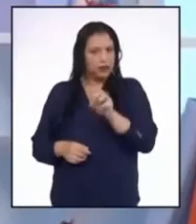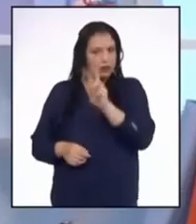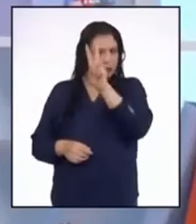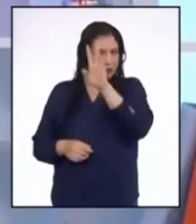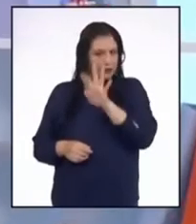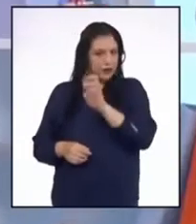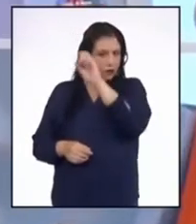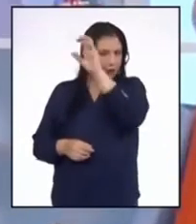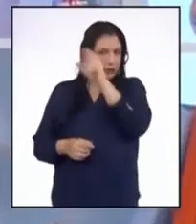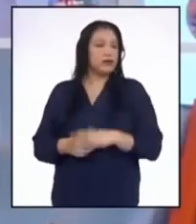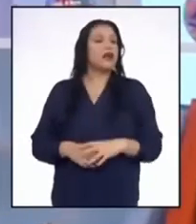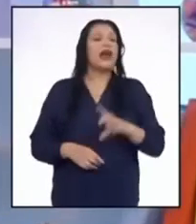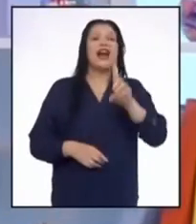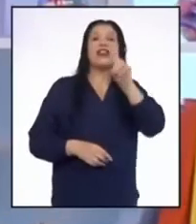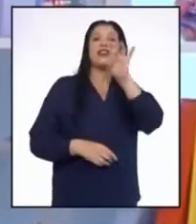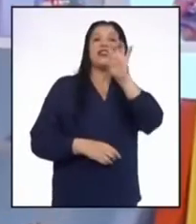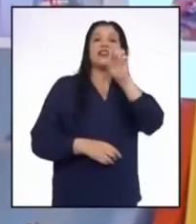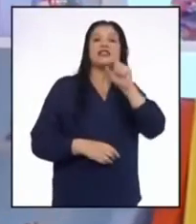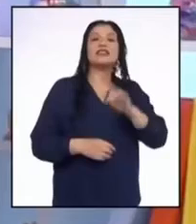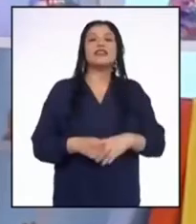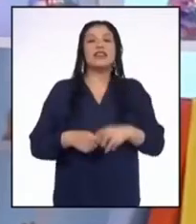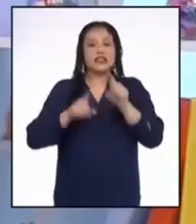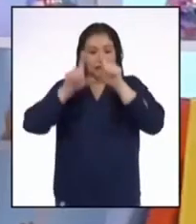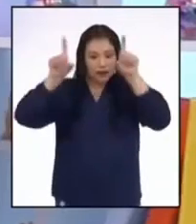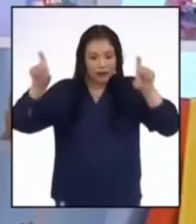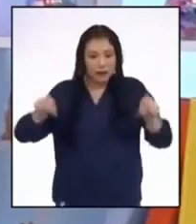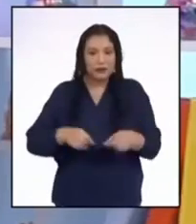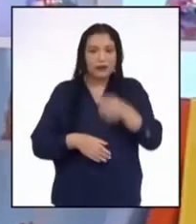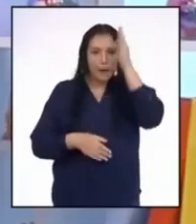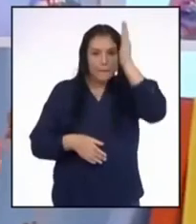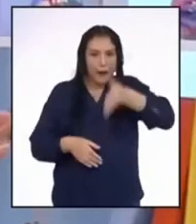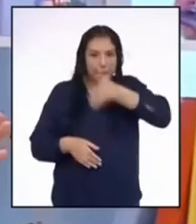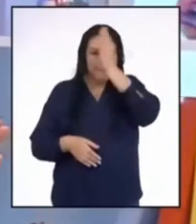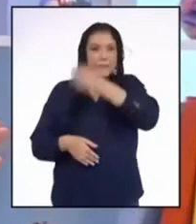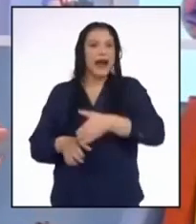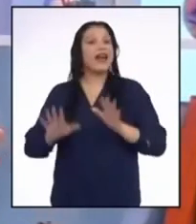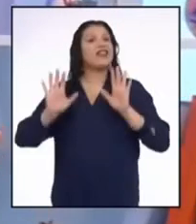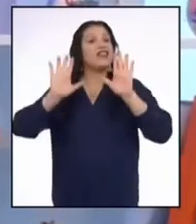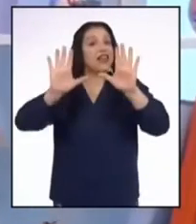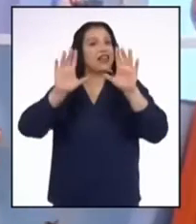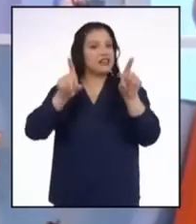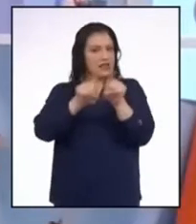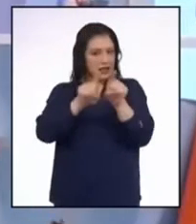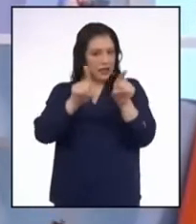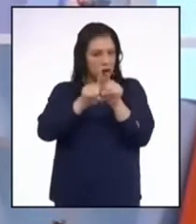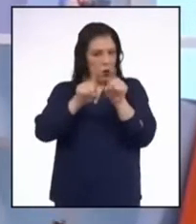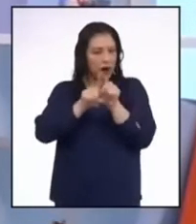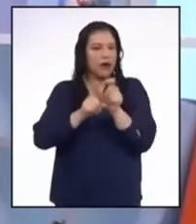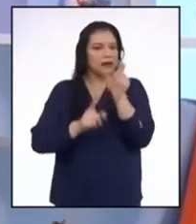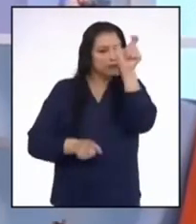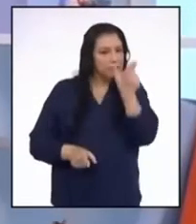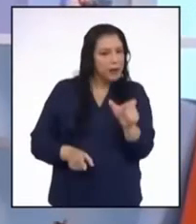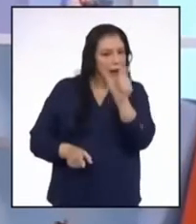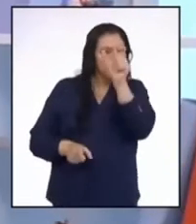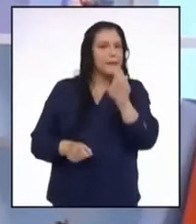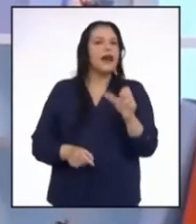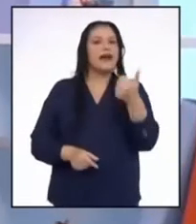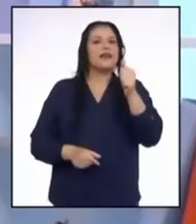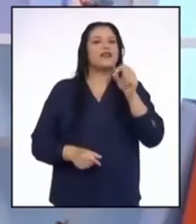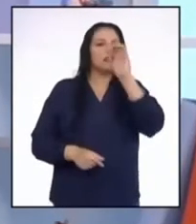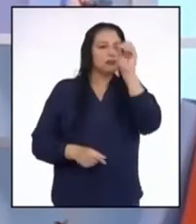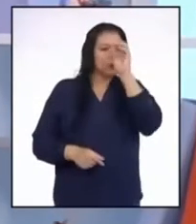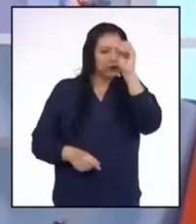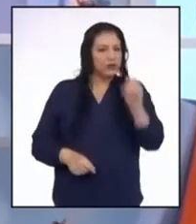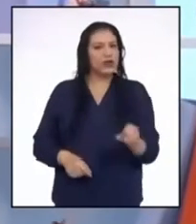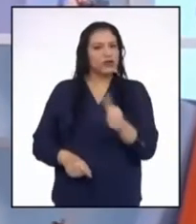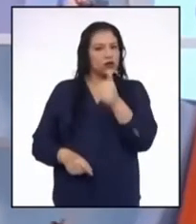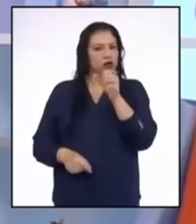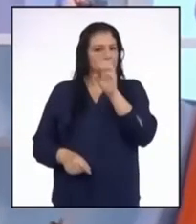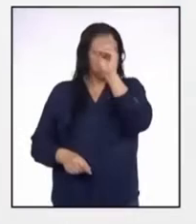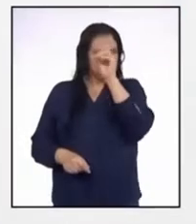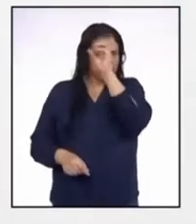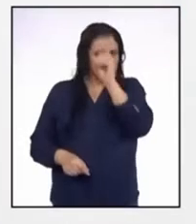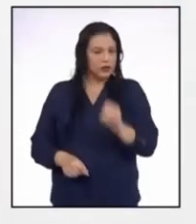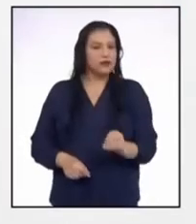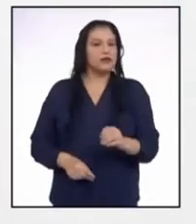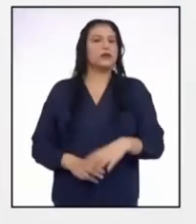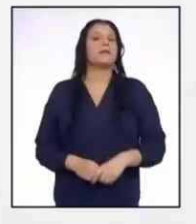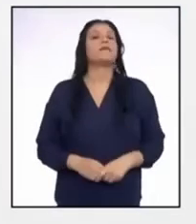Los deciles dividen la distribución en 10 partes iguales, representando cada una de ellas el 10% de las